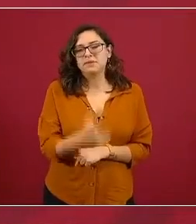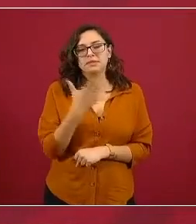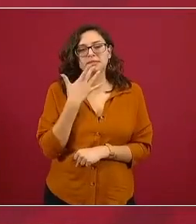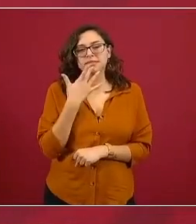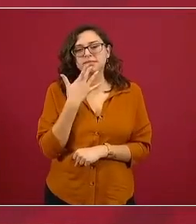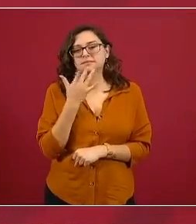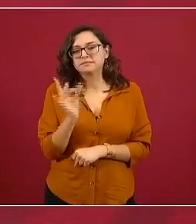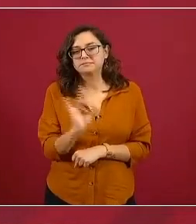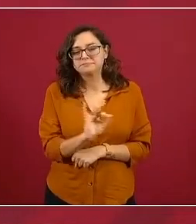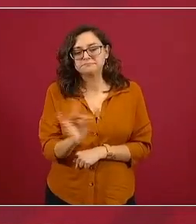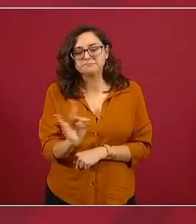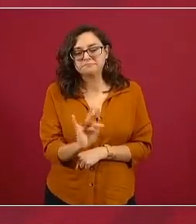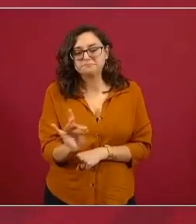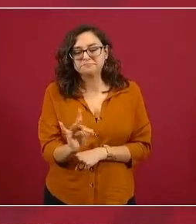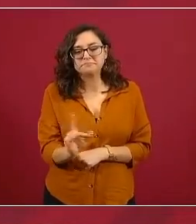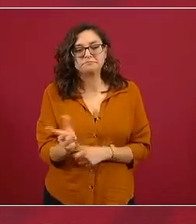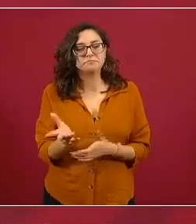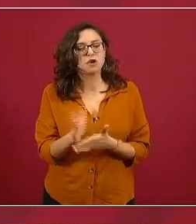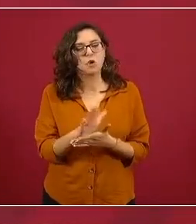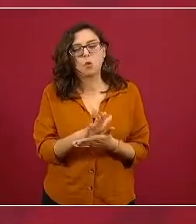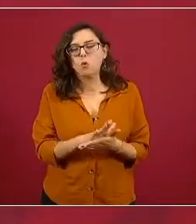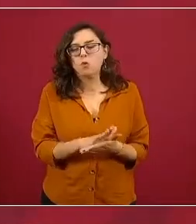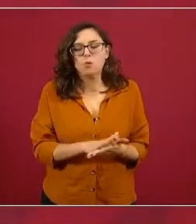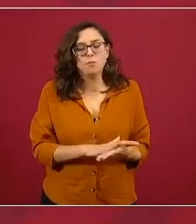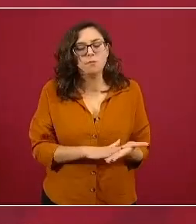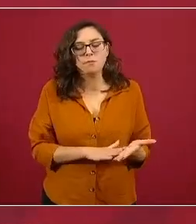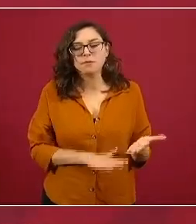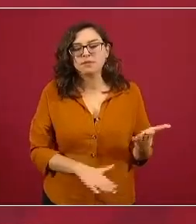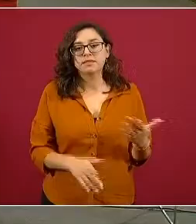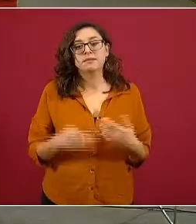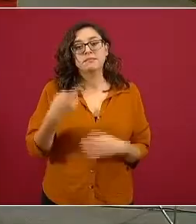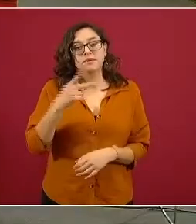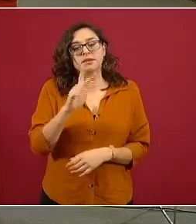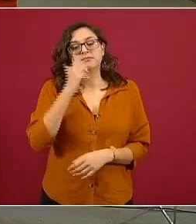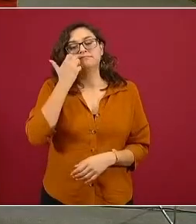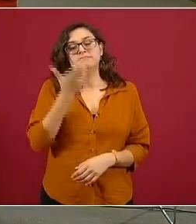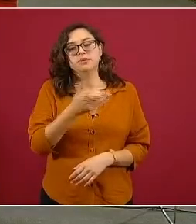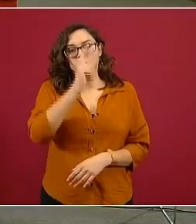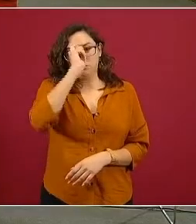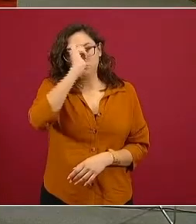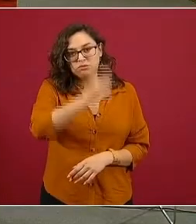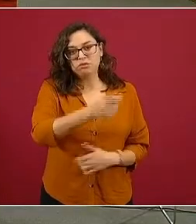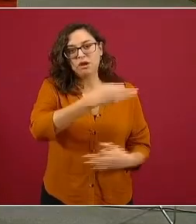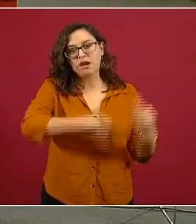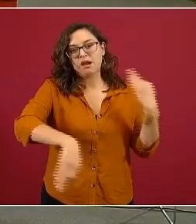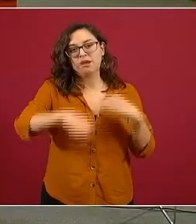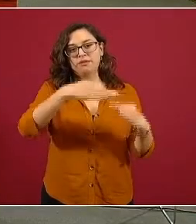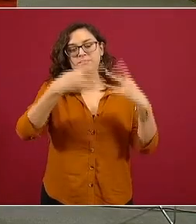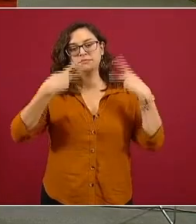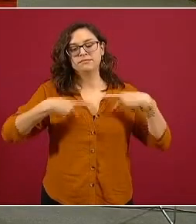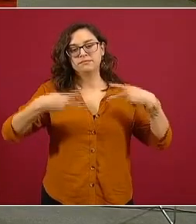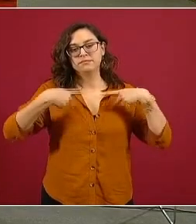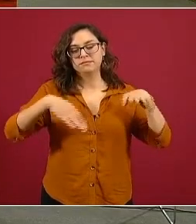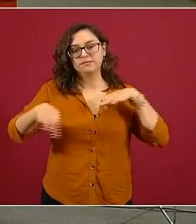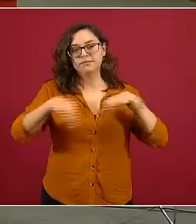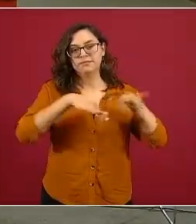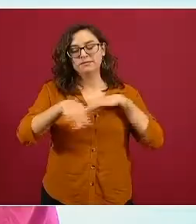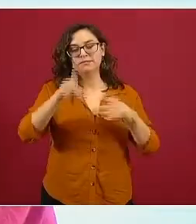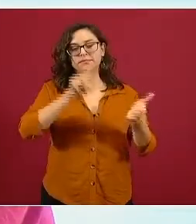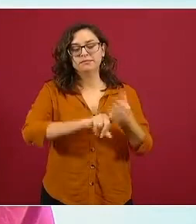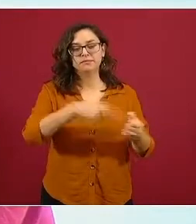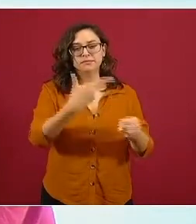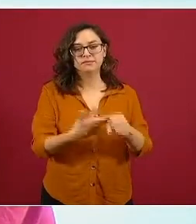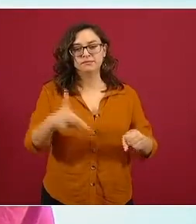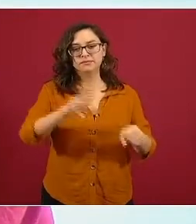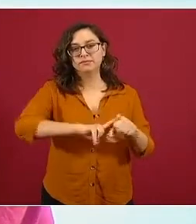un muy humilde homenaje a los trabajadores de la salud de toda la República Mexicana. Sabemos de